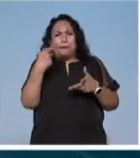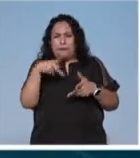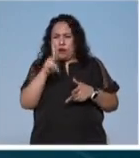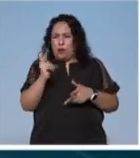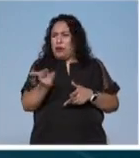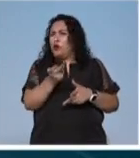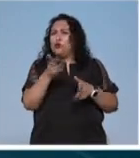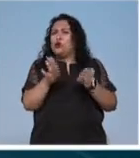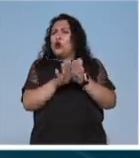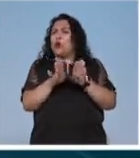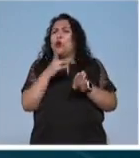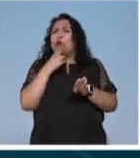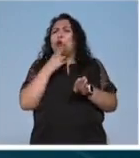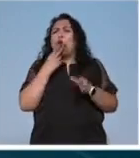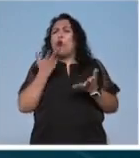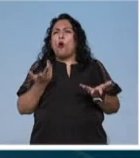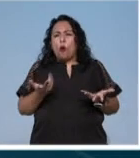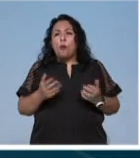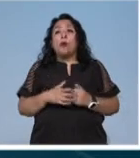¿cómo funcionan?